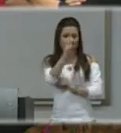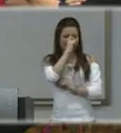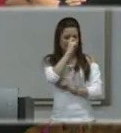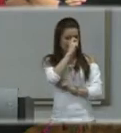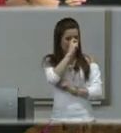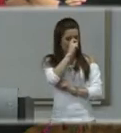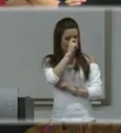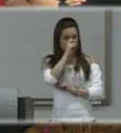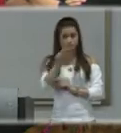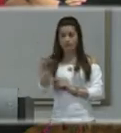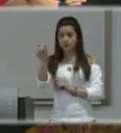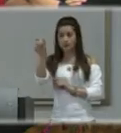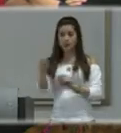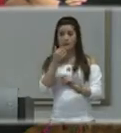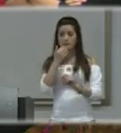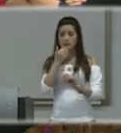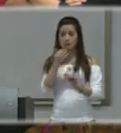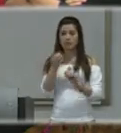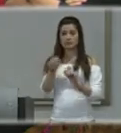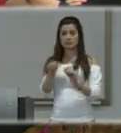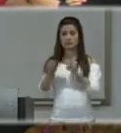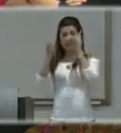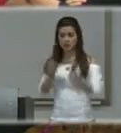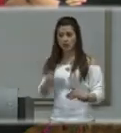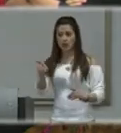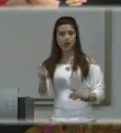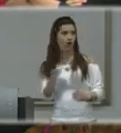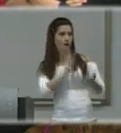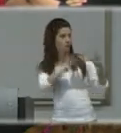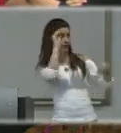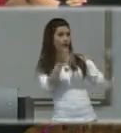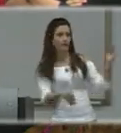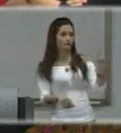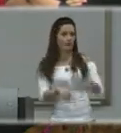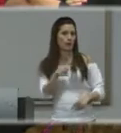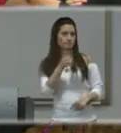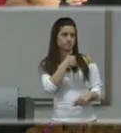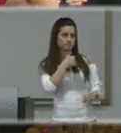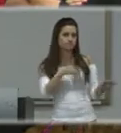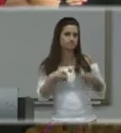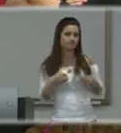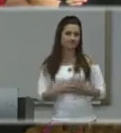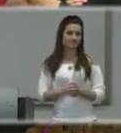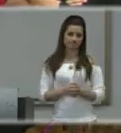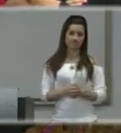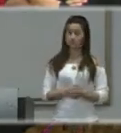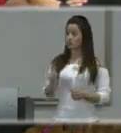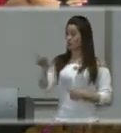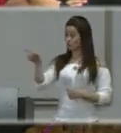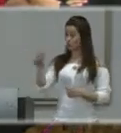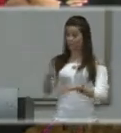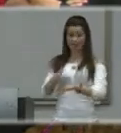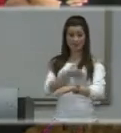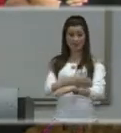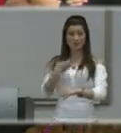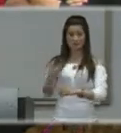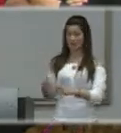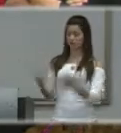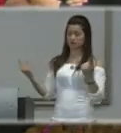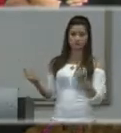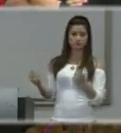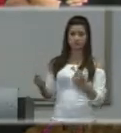puede oponerse a las decisiones de su guarda tampoco. Entonces, en ese caso que tú peleas, pues esa pelea no tiene ningún efecto